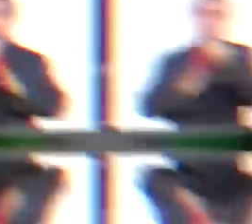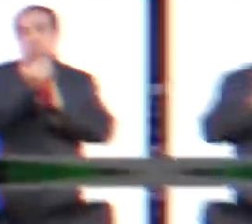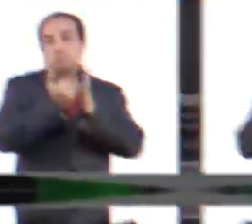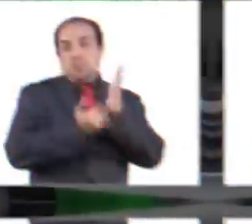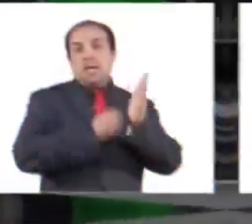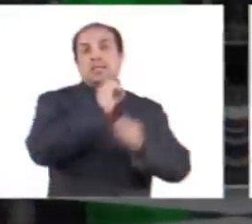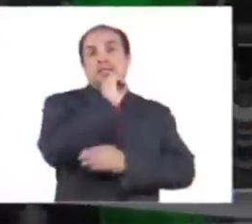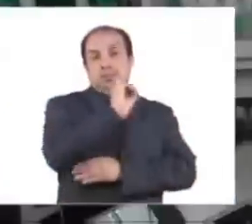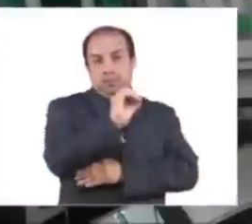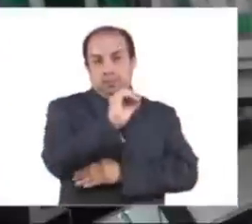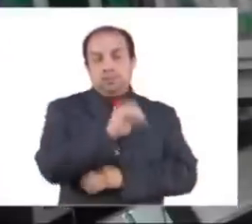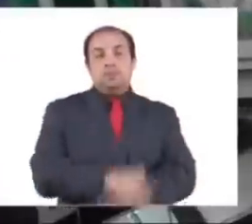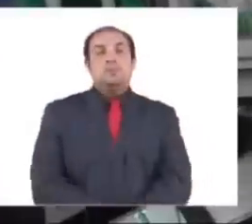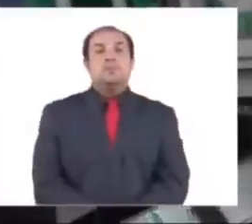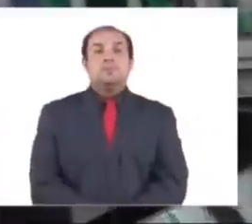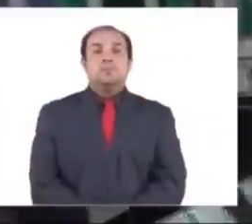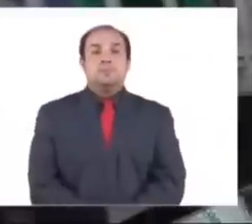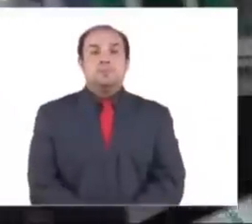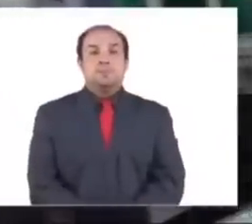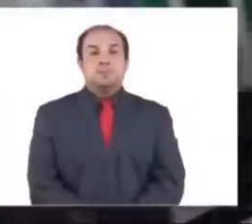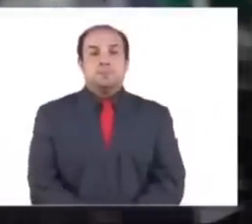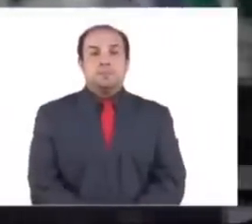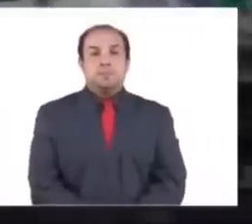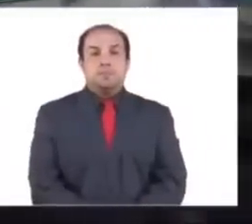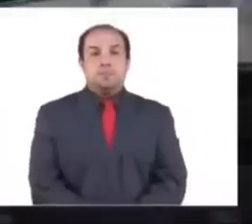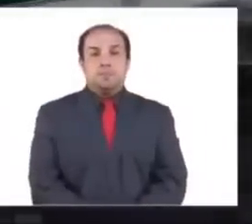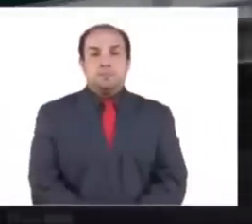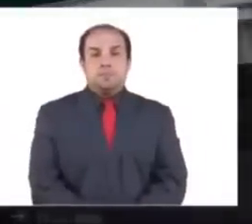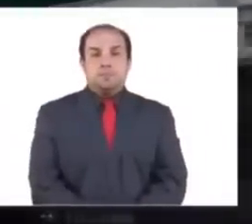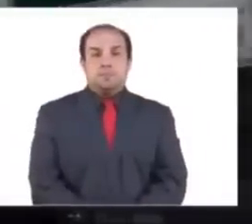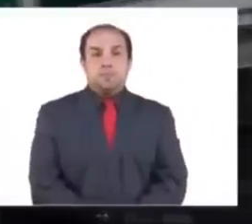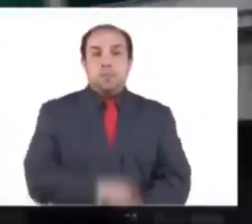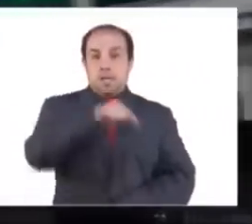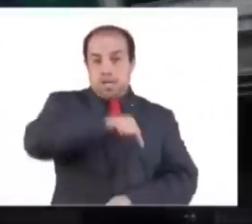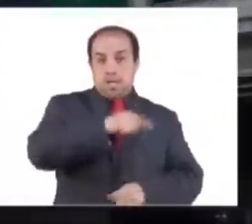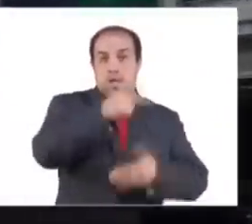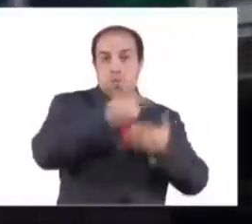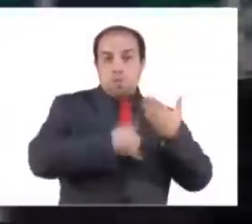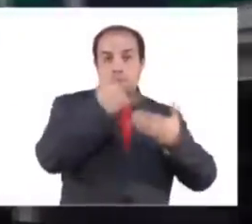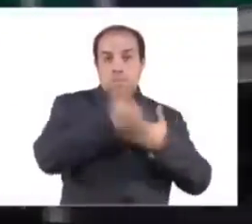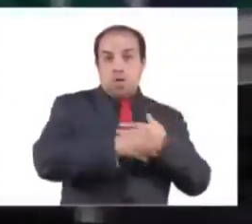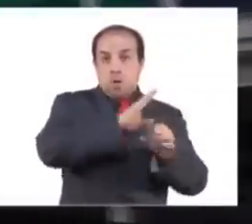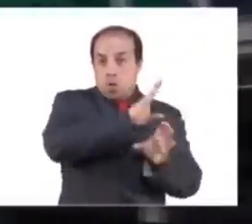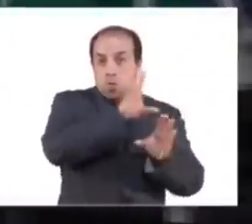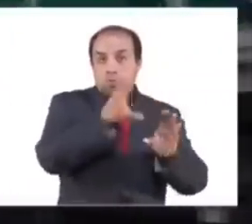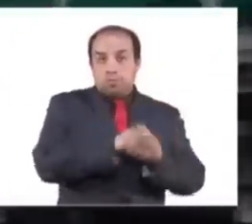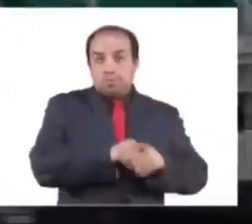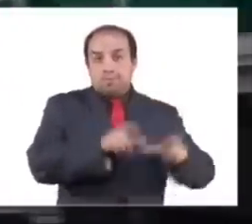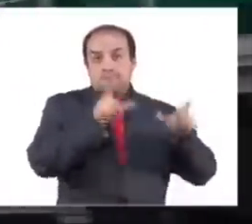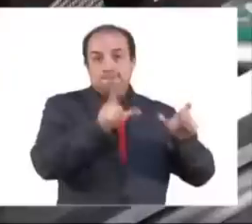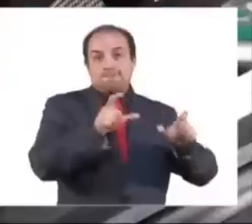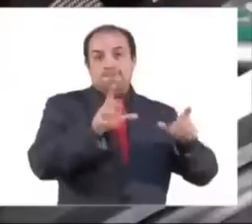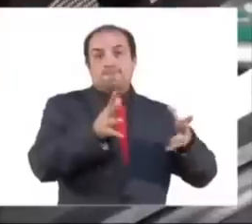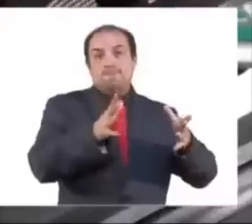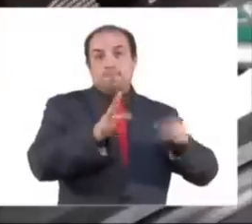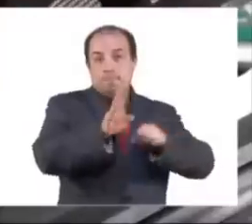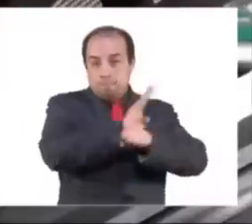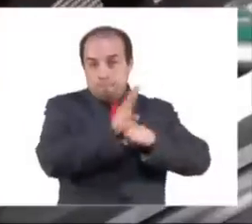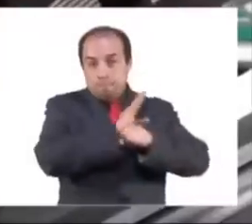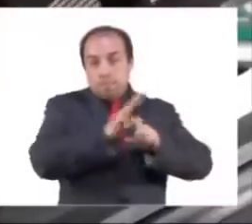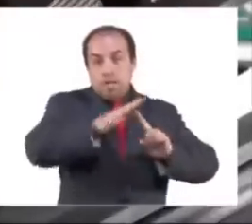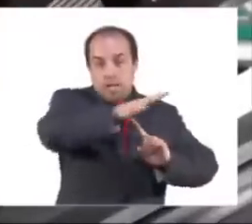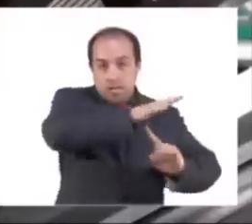Estimamos. Entonces, en realidad, pues es un proyecto integral, ambiental, que